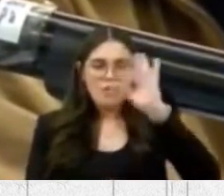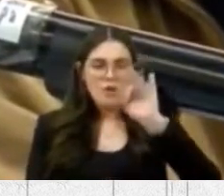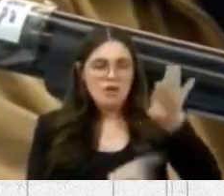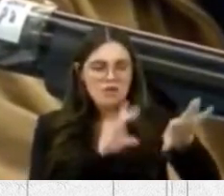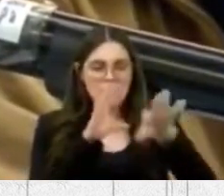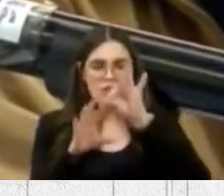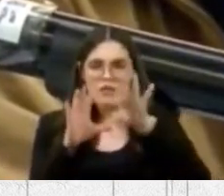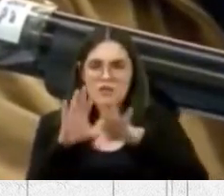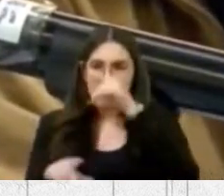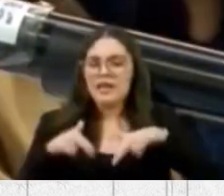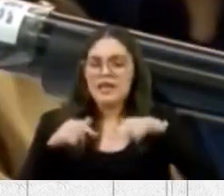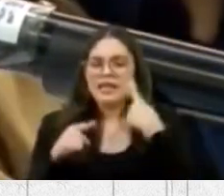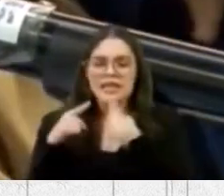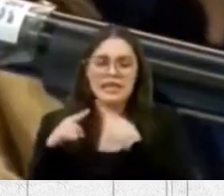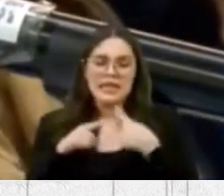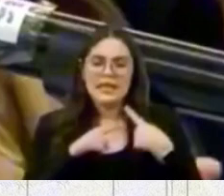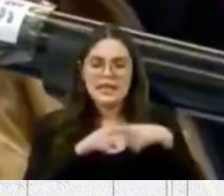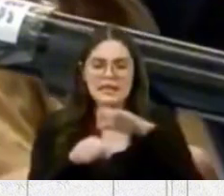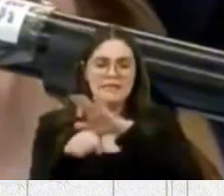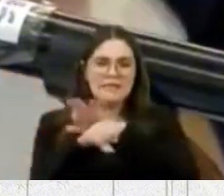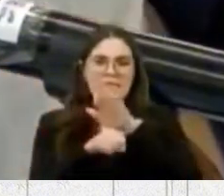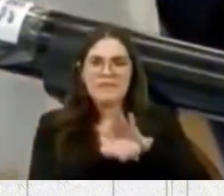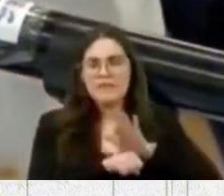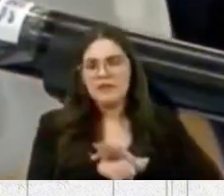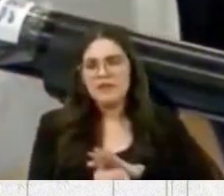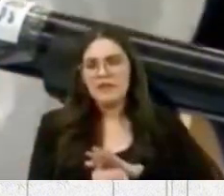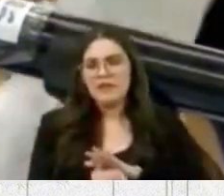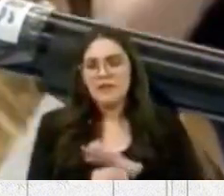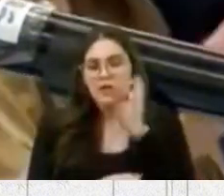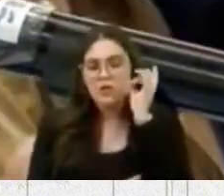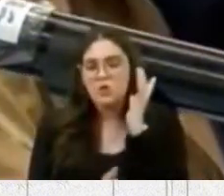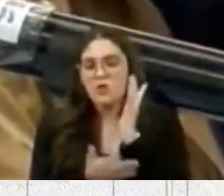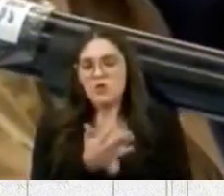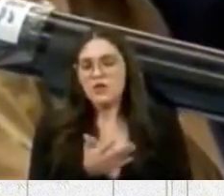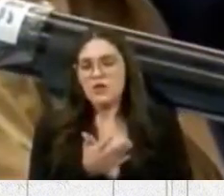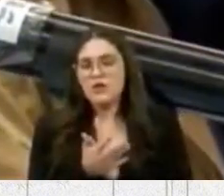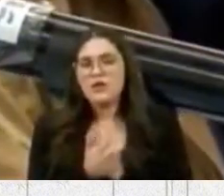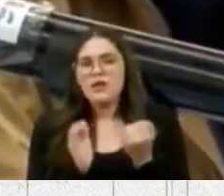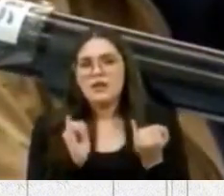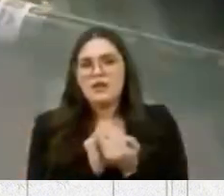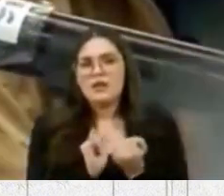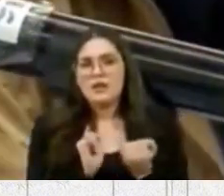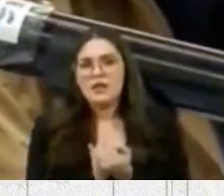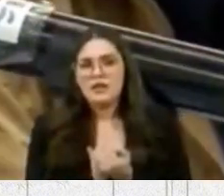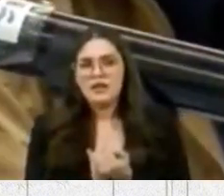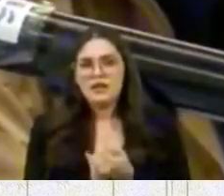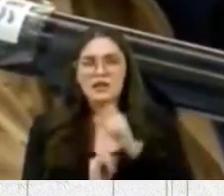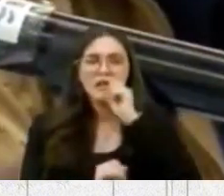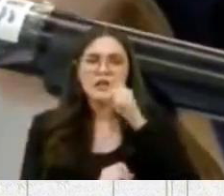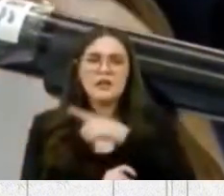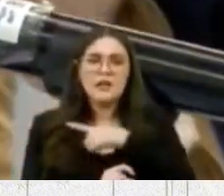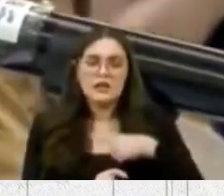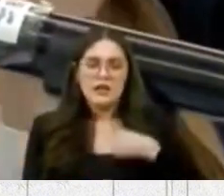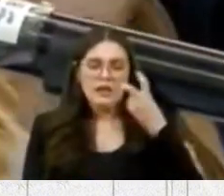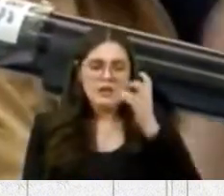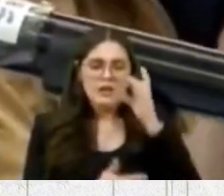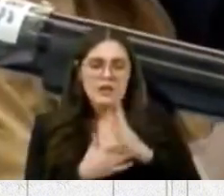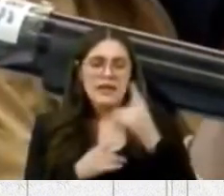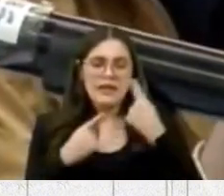89% de los juzgadores. Solo así se explica el manto protector de impunidad con el que